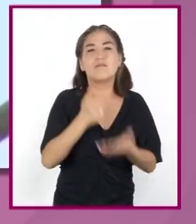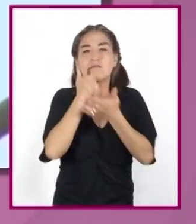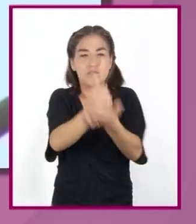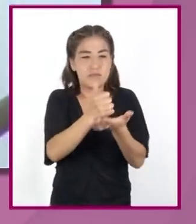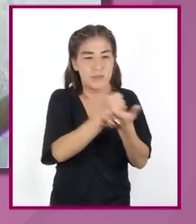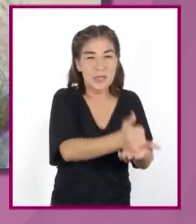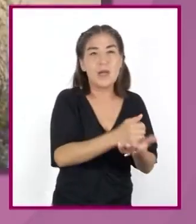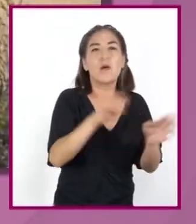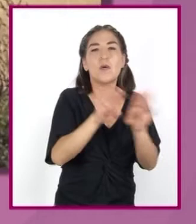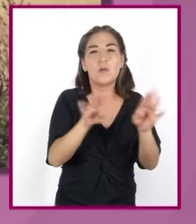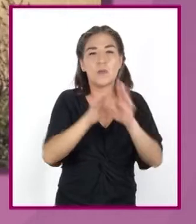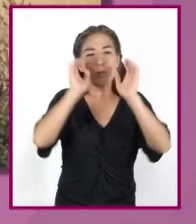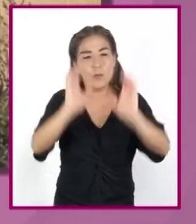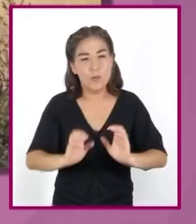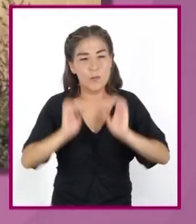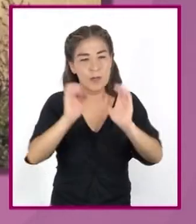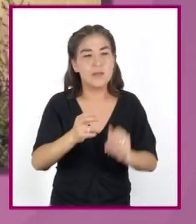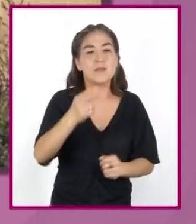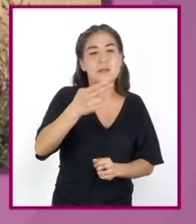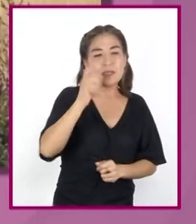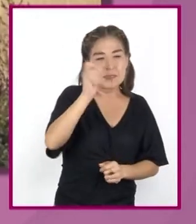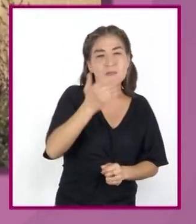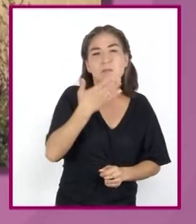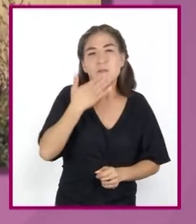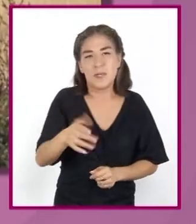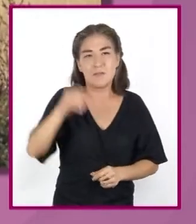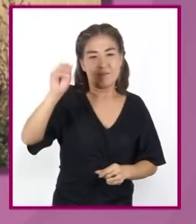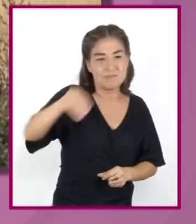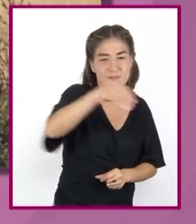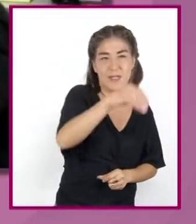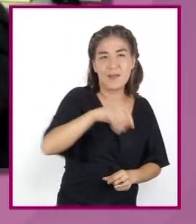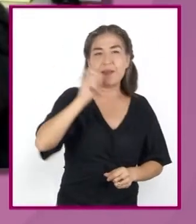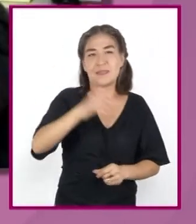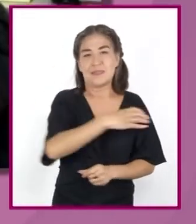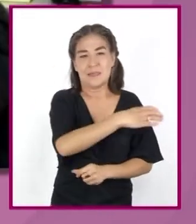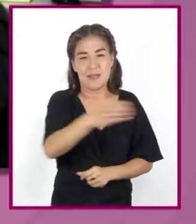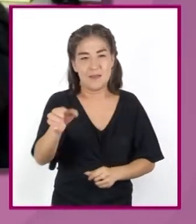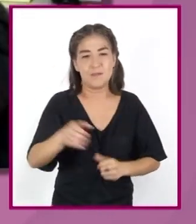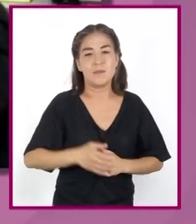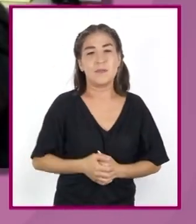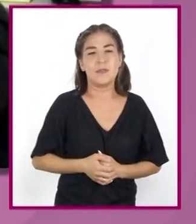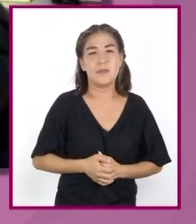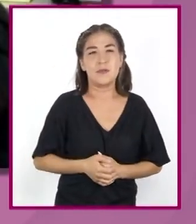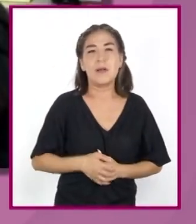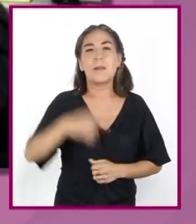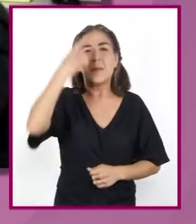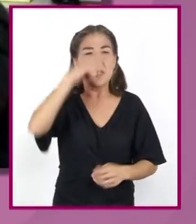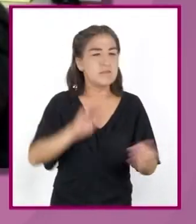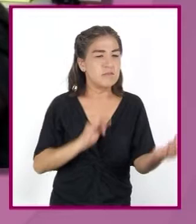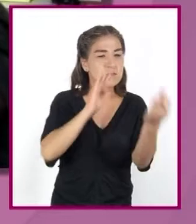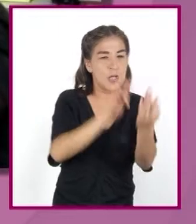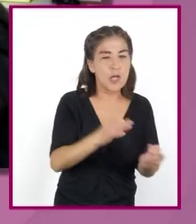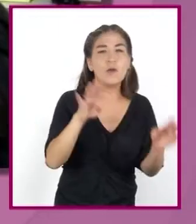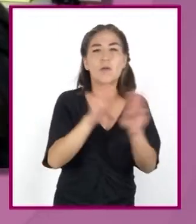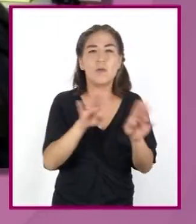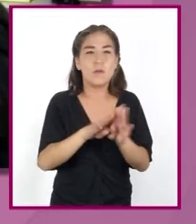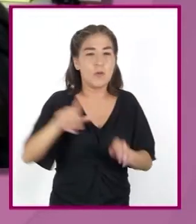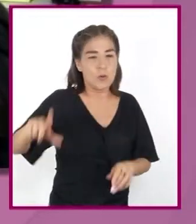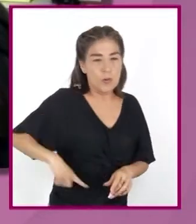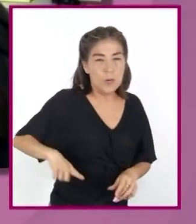estatales de manejo, conservación y restauración de la biodiversidad. Lo que hacemos es acercarnos con los gobiernos